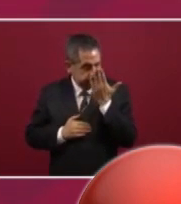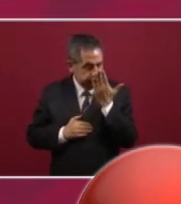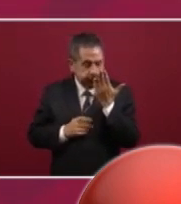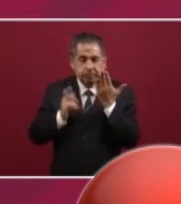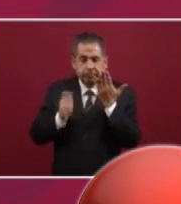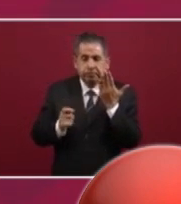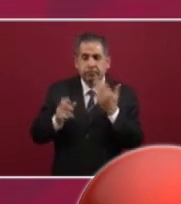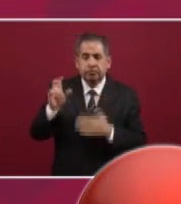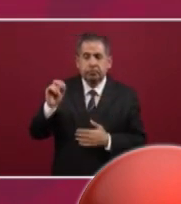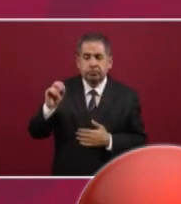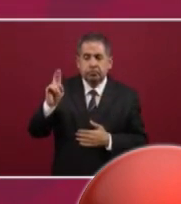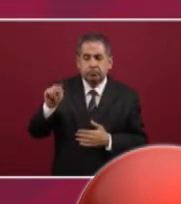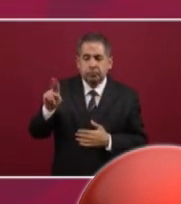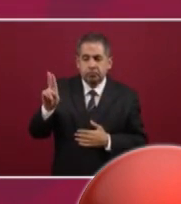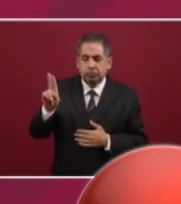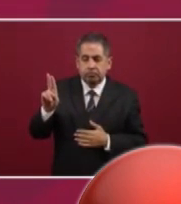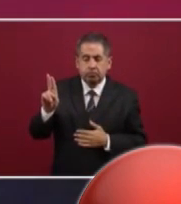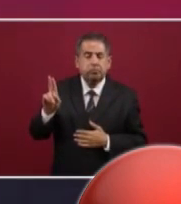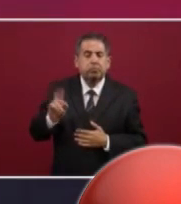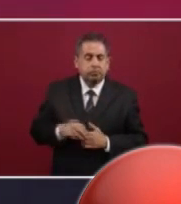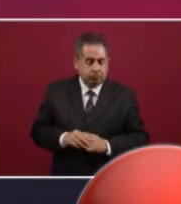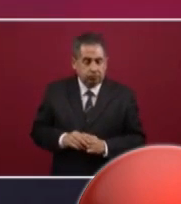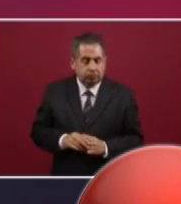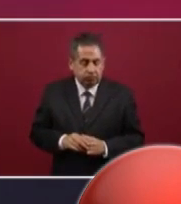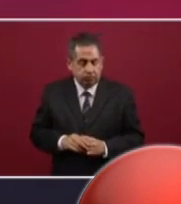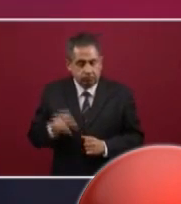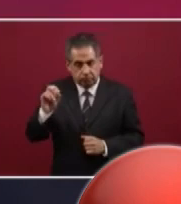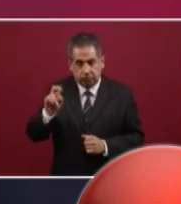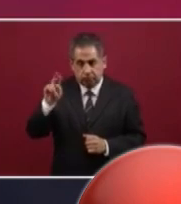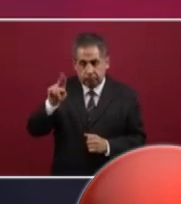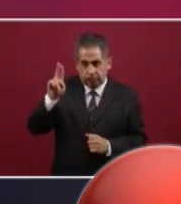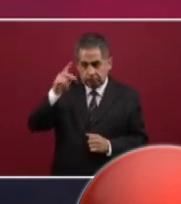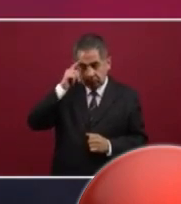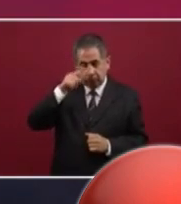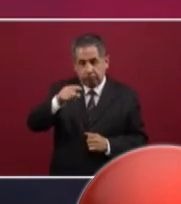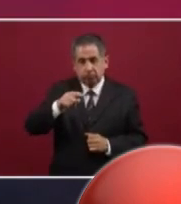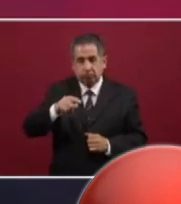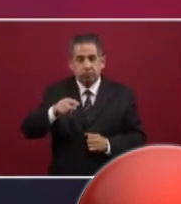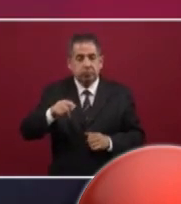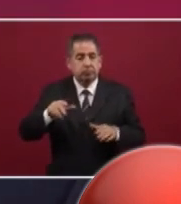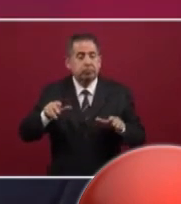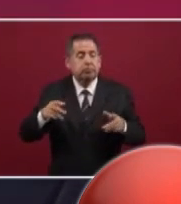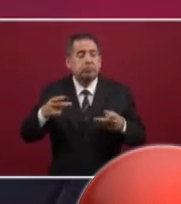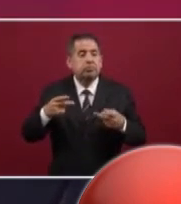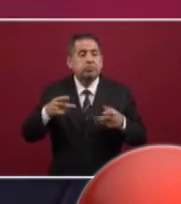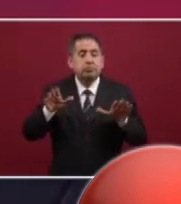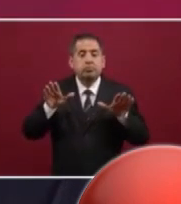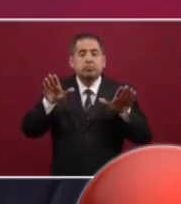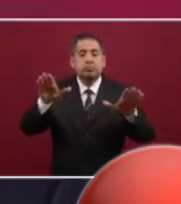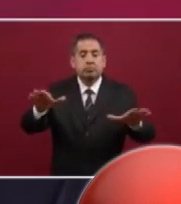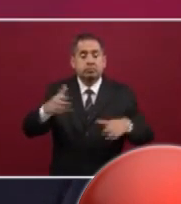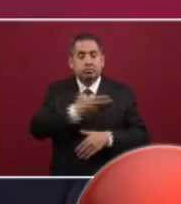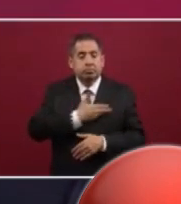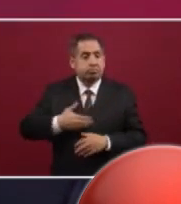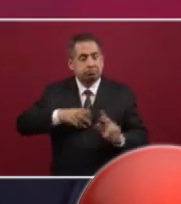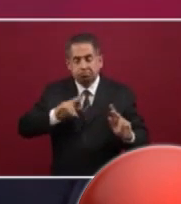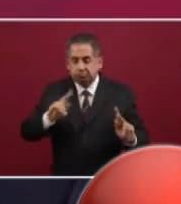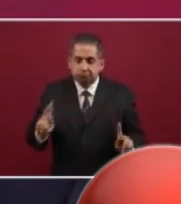de Naciones Unidas para la venta del avión presidencial.